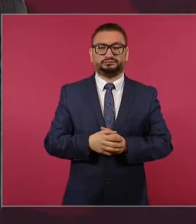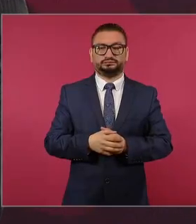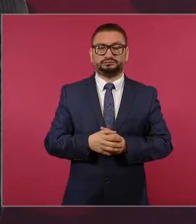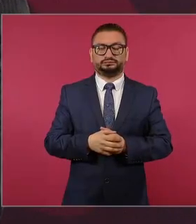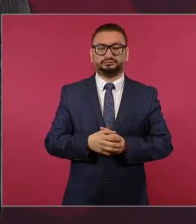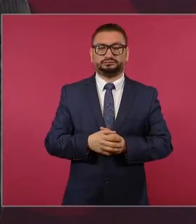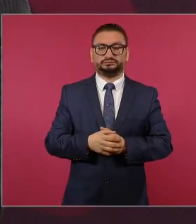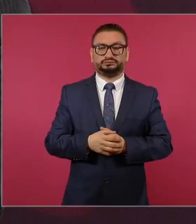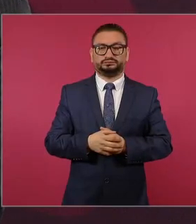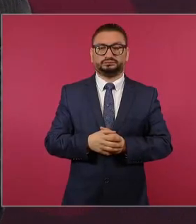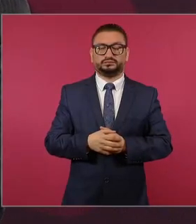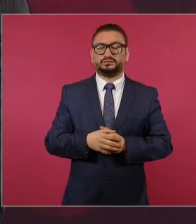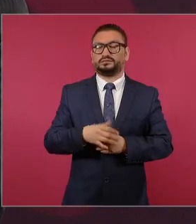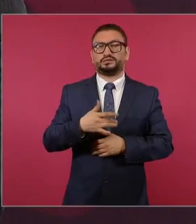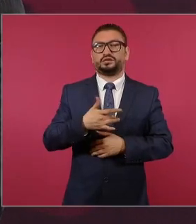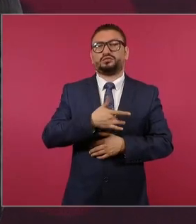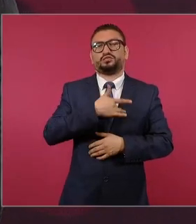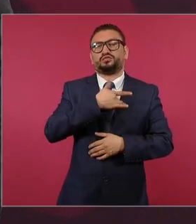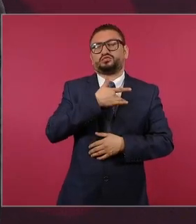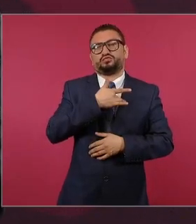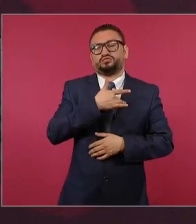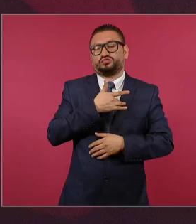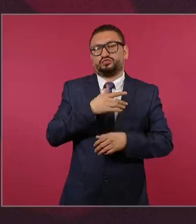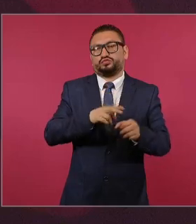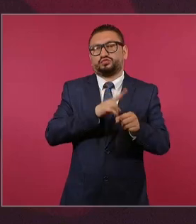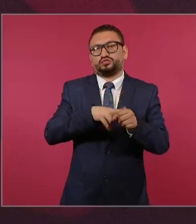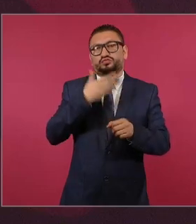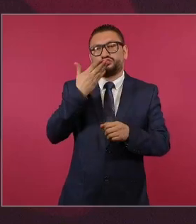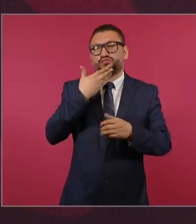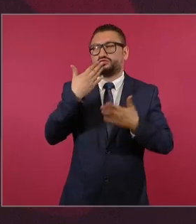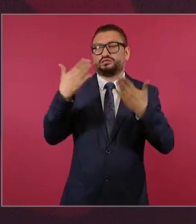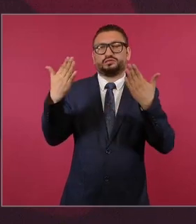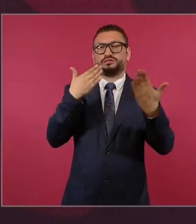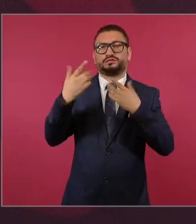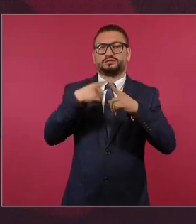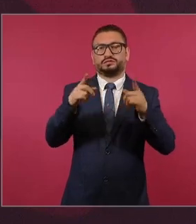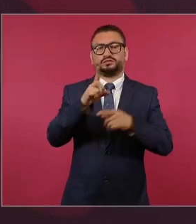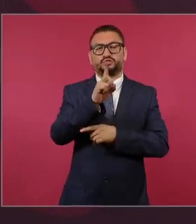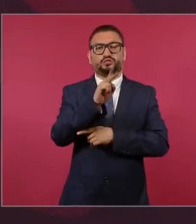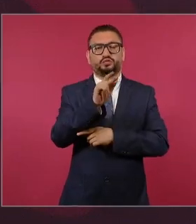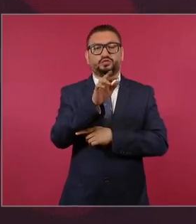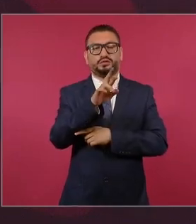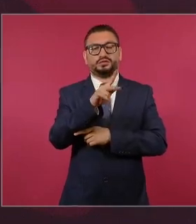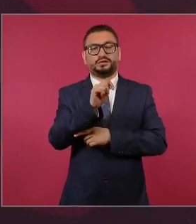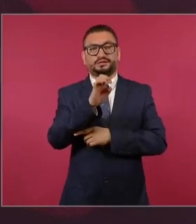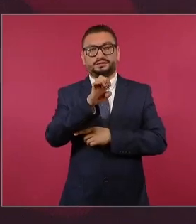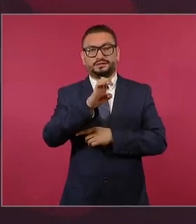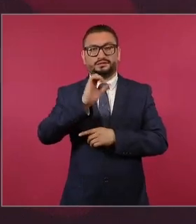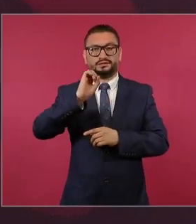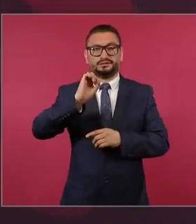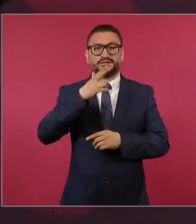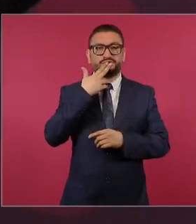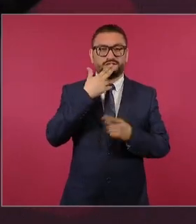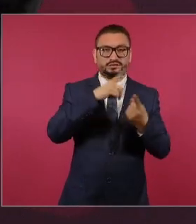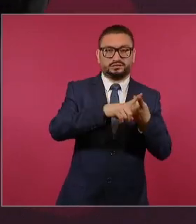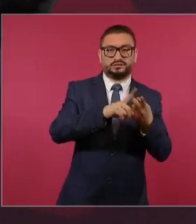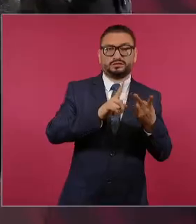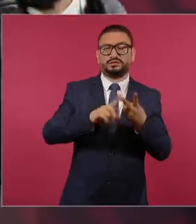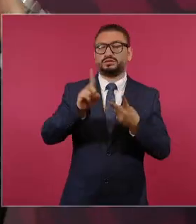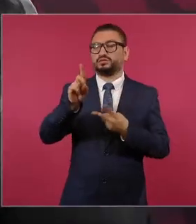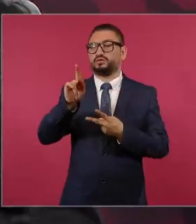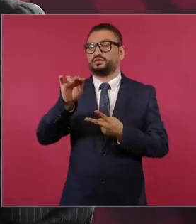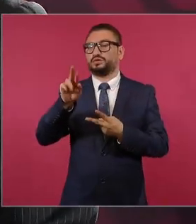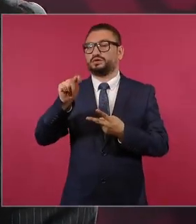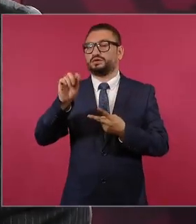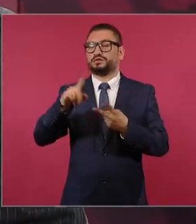nada más es de sentido común. ¿Qué diferencia hay entre el señor Duarte de Chihuahua y el señor Duarte de